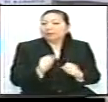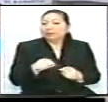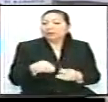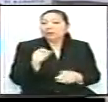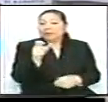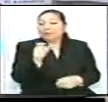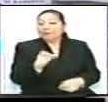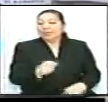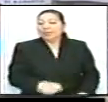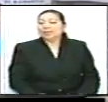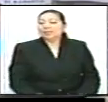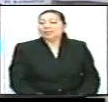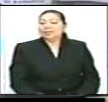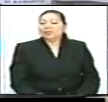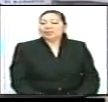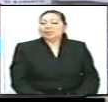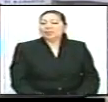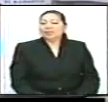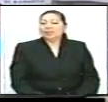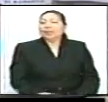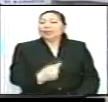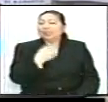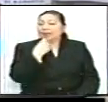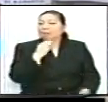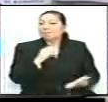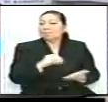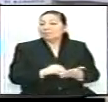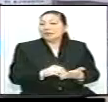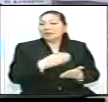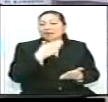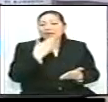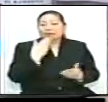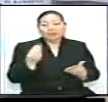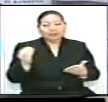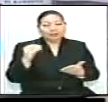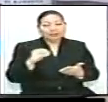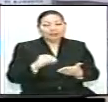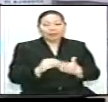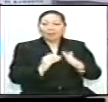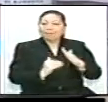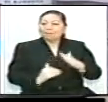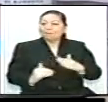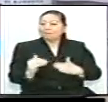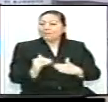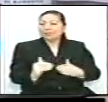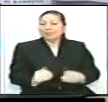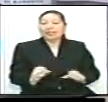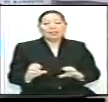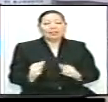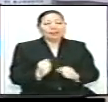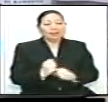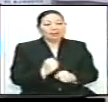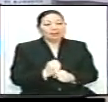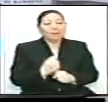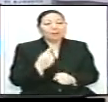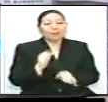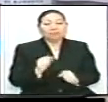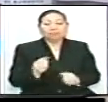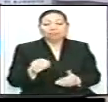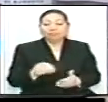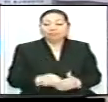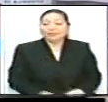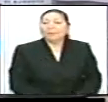una persona, como debería ser lo más conveniente, trata de conseguir al más calificado y hacerlo trabajar hasta por gusto,